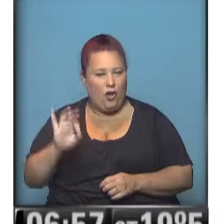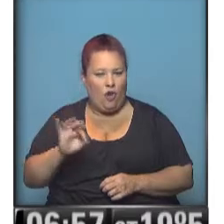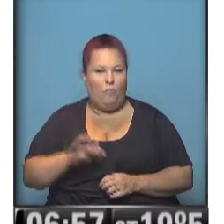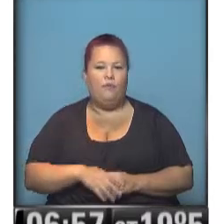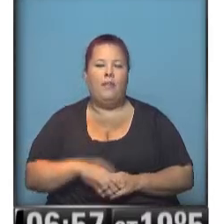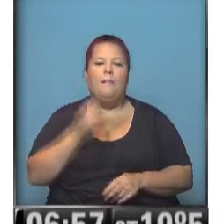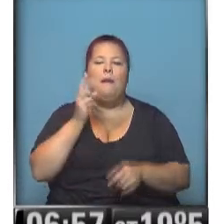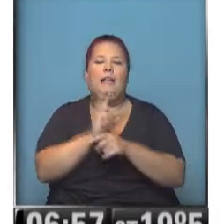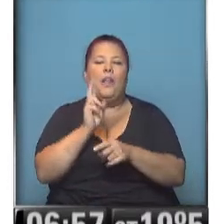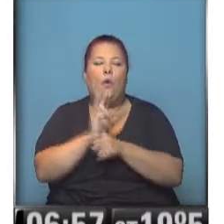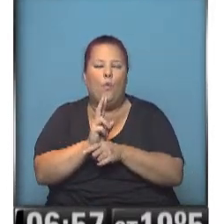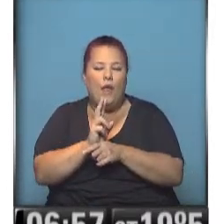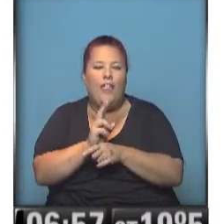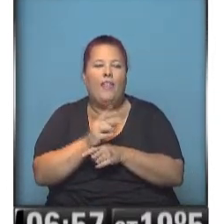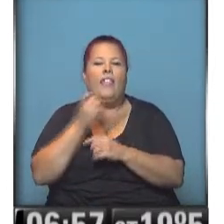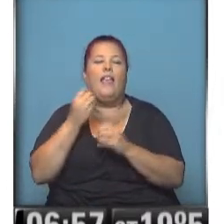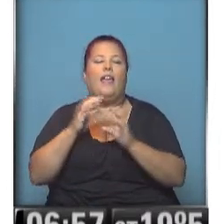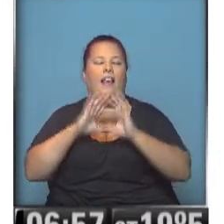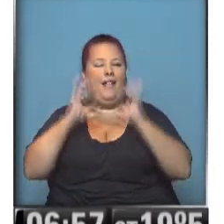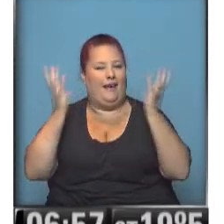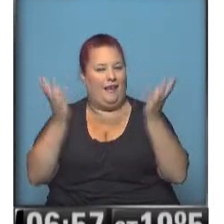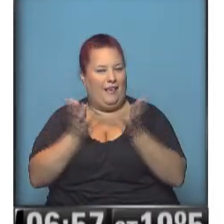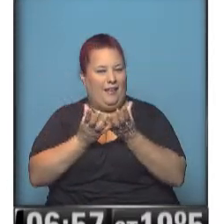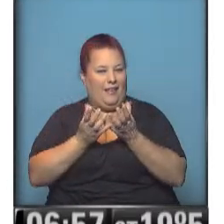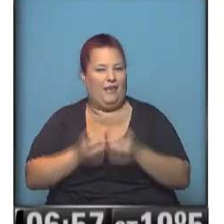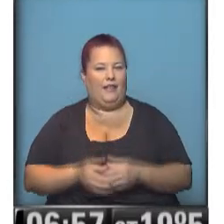brochero para que te cuide